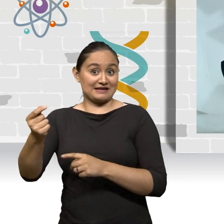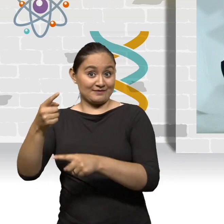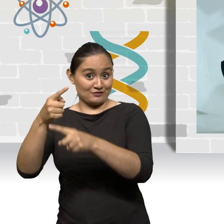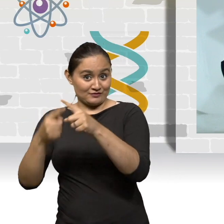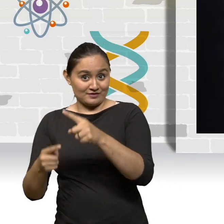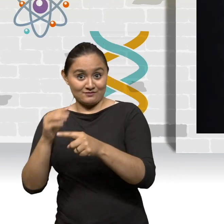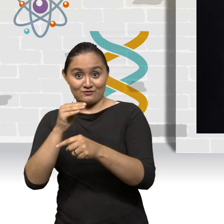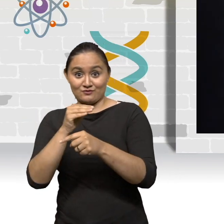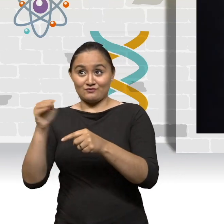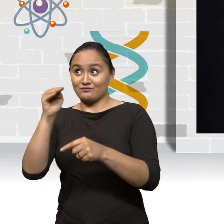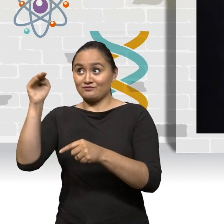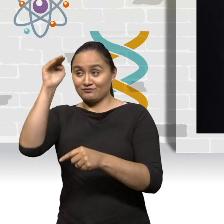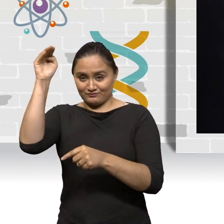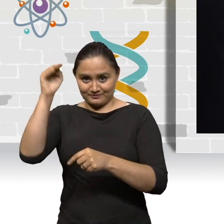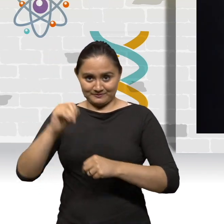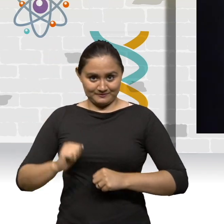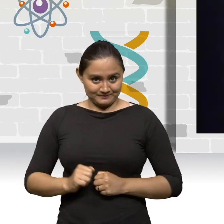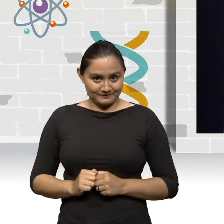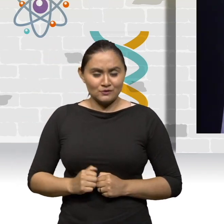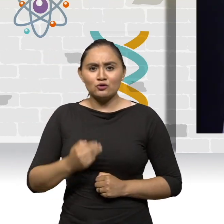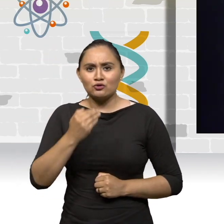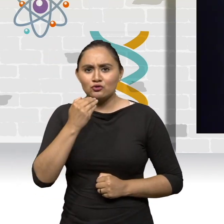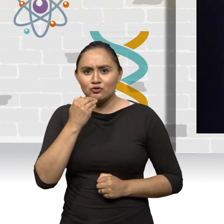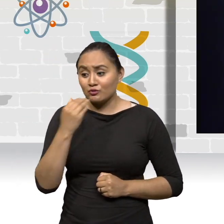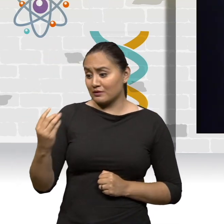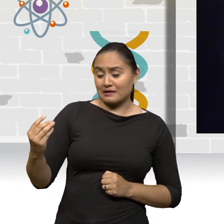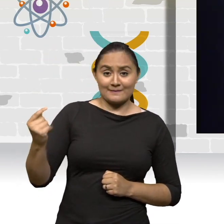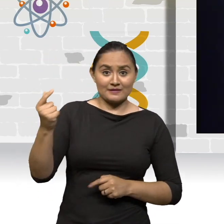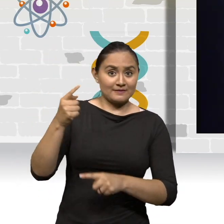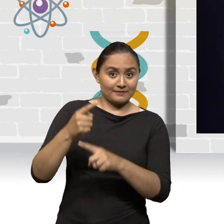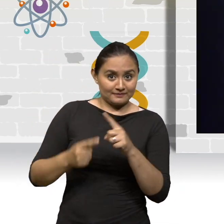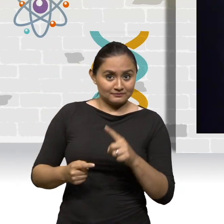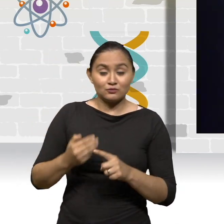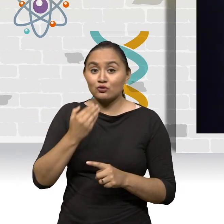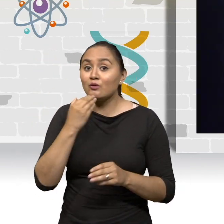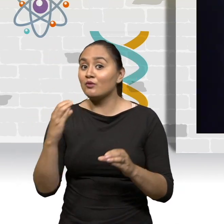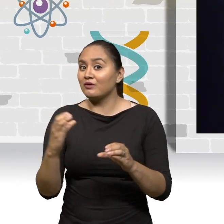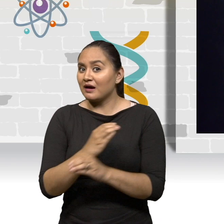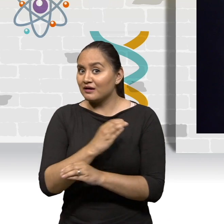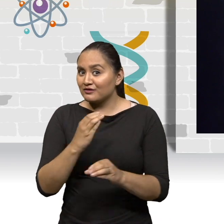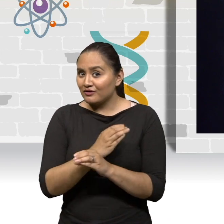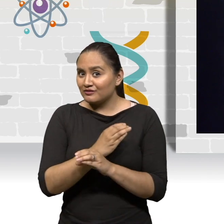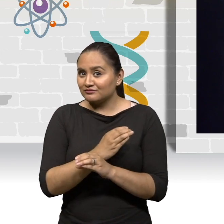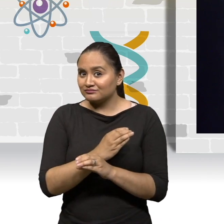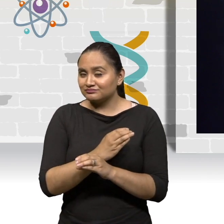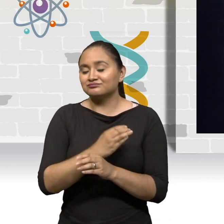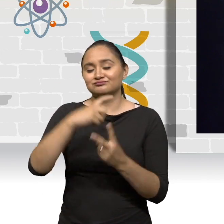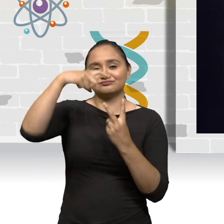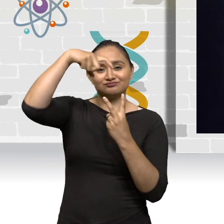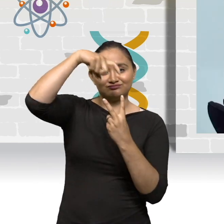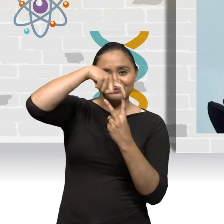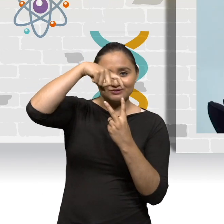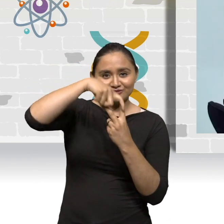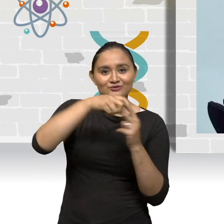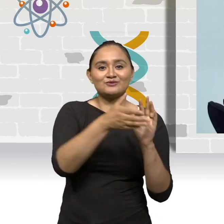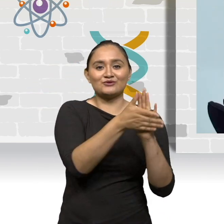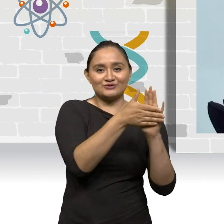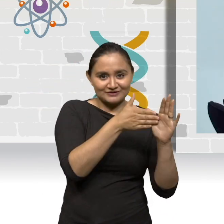magnitud escalar. Para obtener la rapidez media, simplemente podemos calcular el módulo de la velocidad